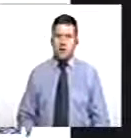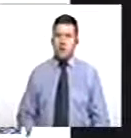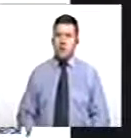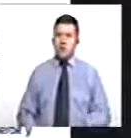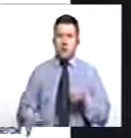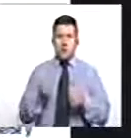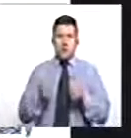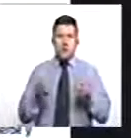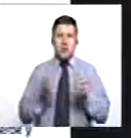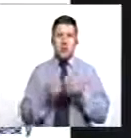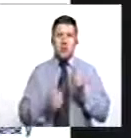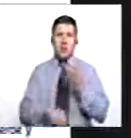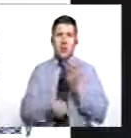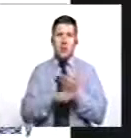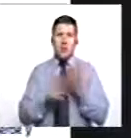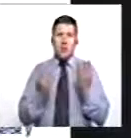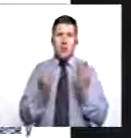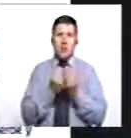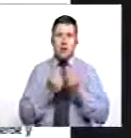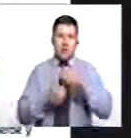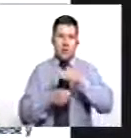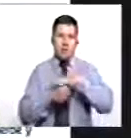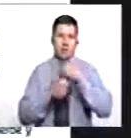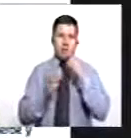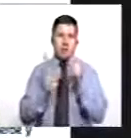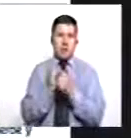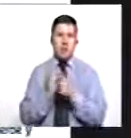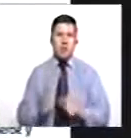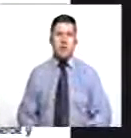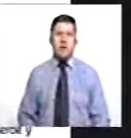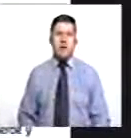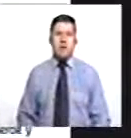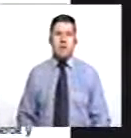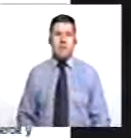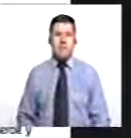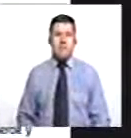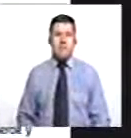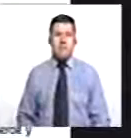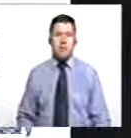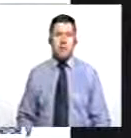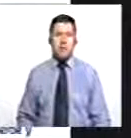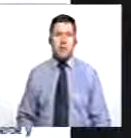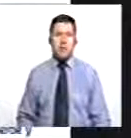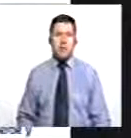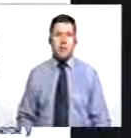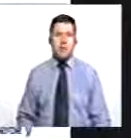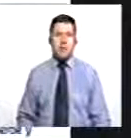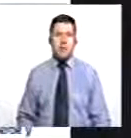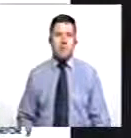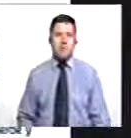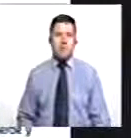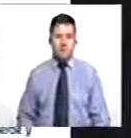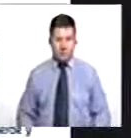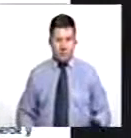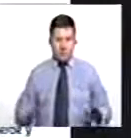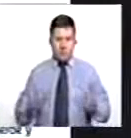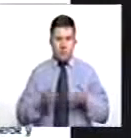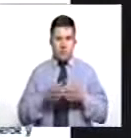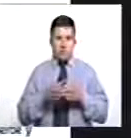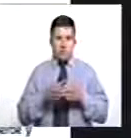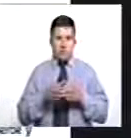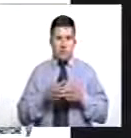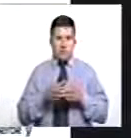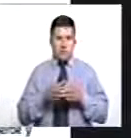las propuestas de características del mercado? Primero, las pérdidas de energía hacen parte